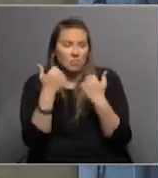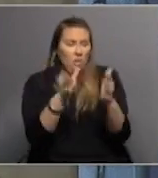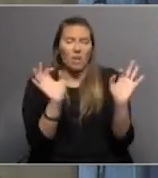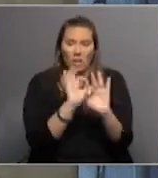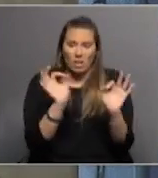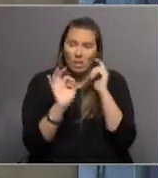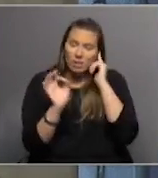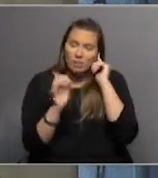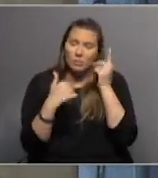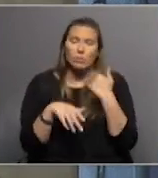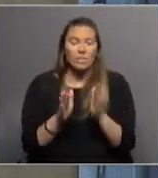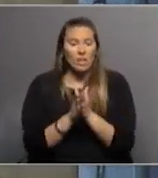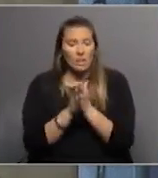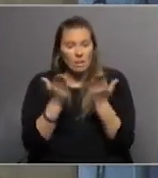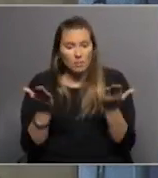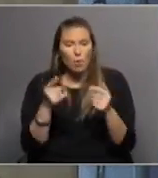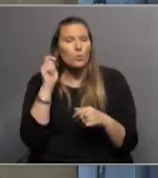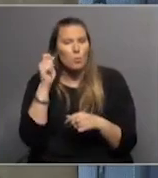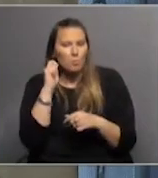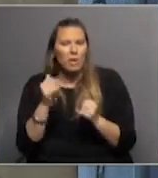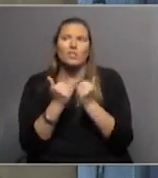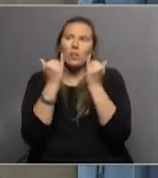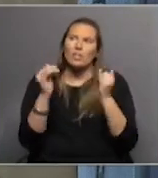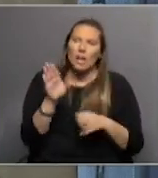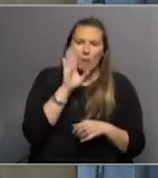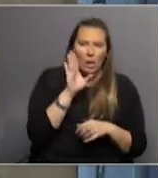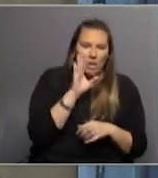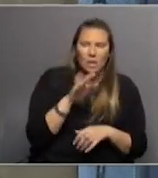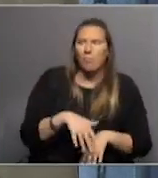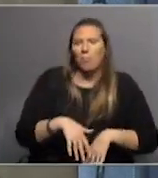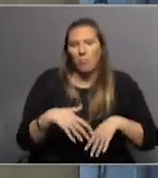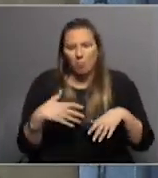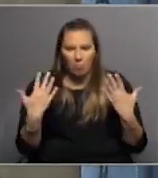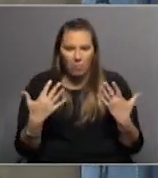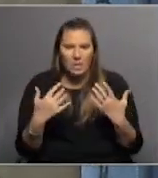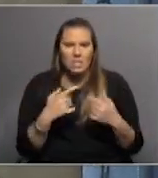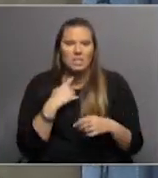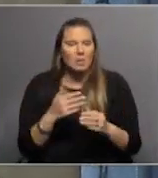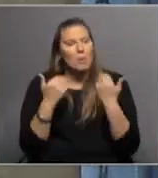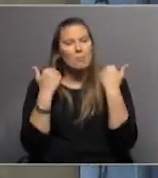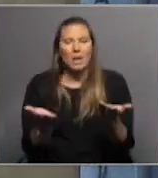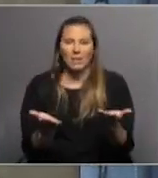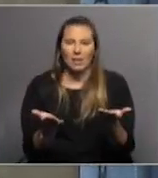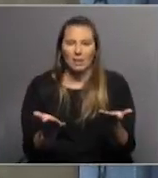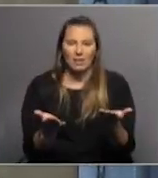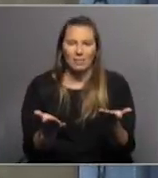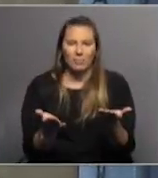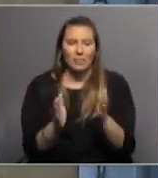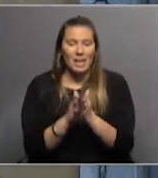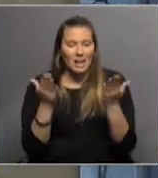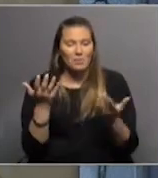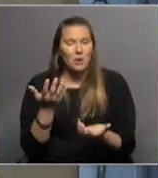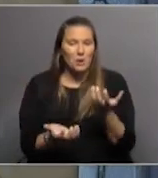Entonces el libro como objeto en tu cumpleaños, en el Día de la Madre, funciona fantásticamente bien. Y el libro de